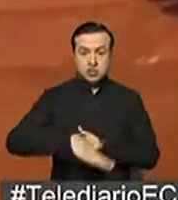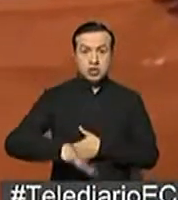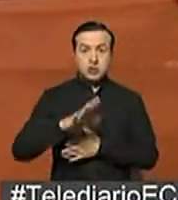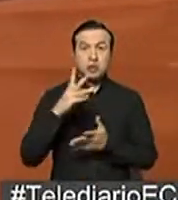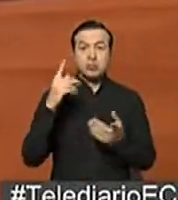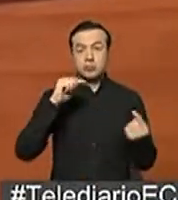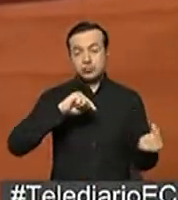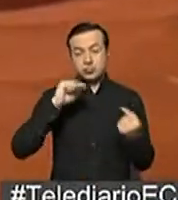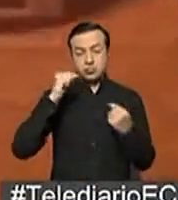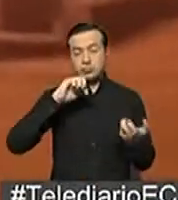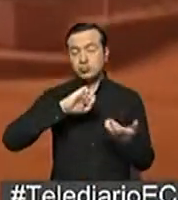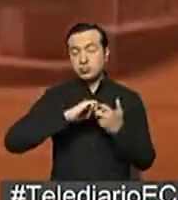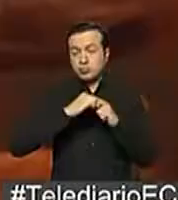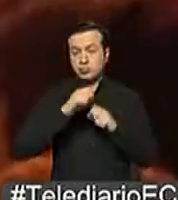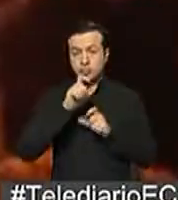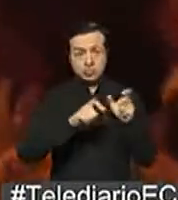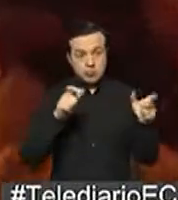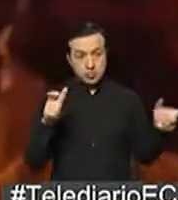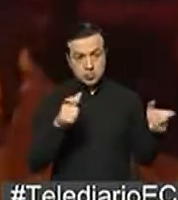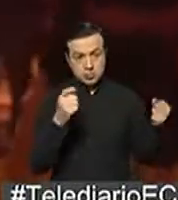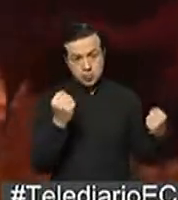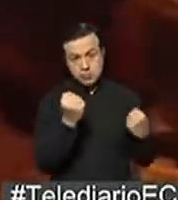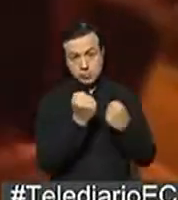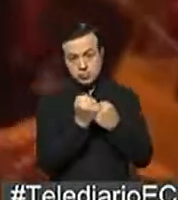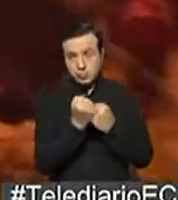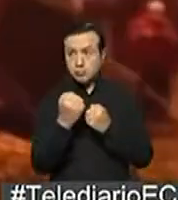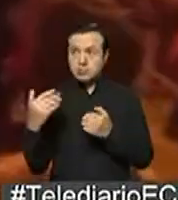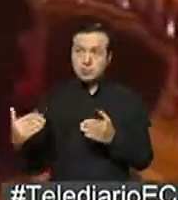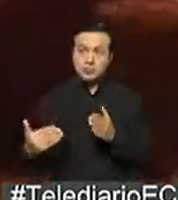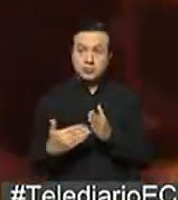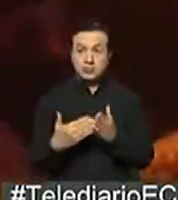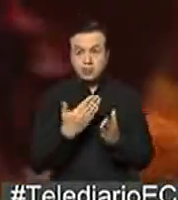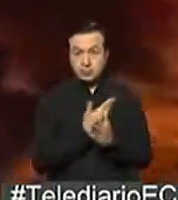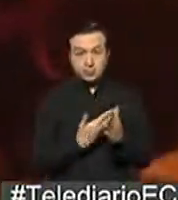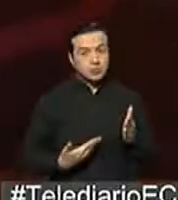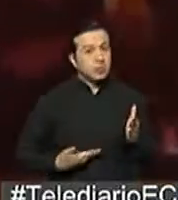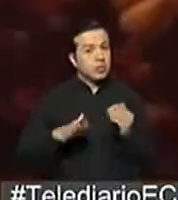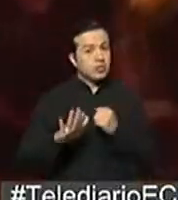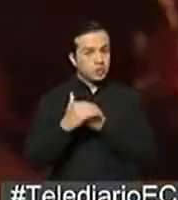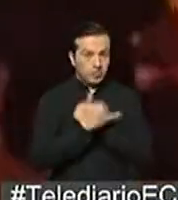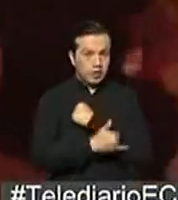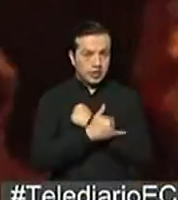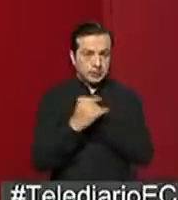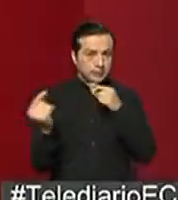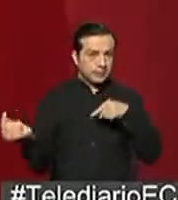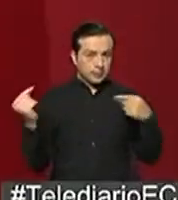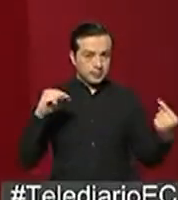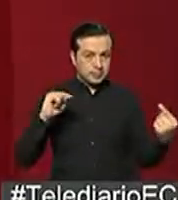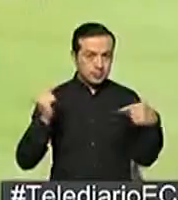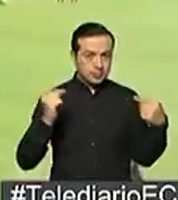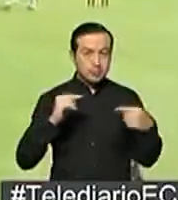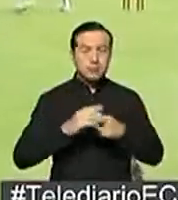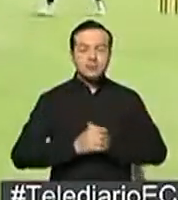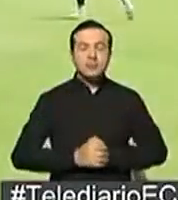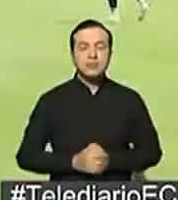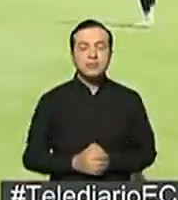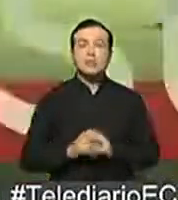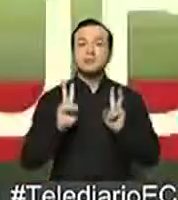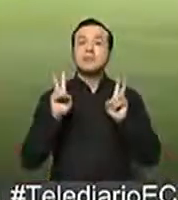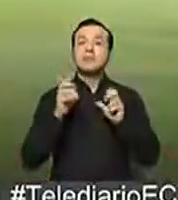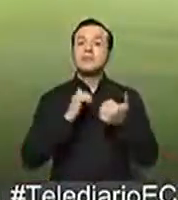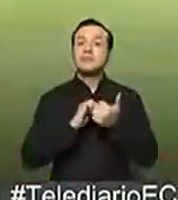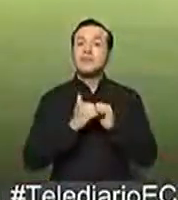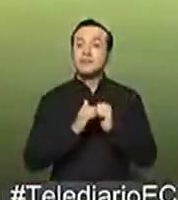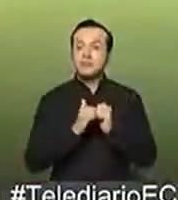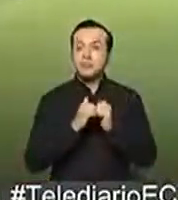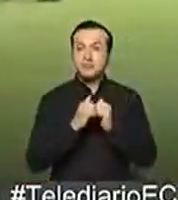registró enfrentamientos entre defensores y detractores del presidente de ese país, Evo Morales. En los